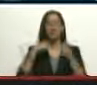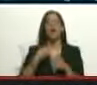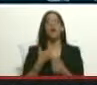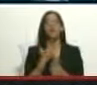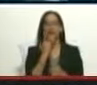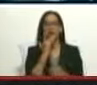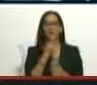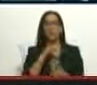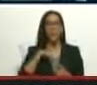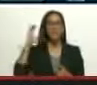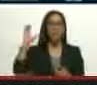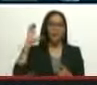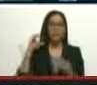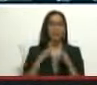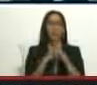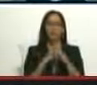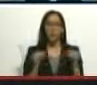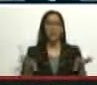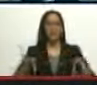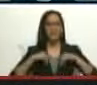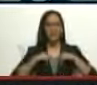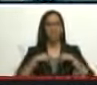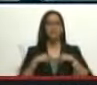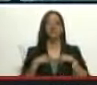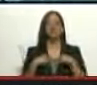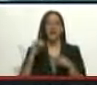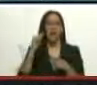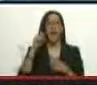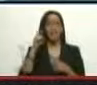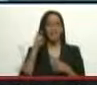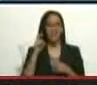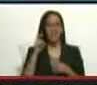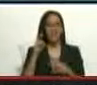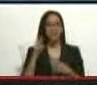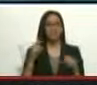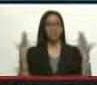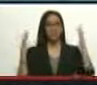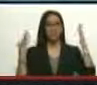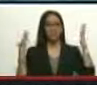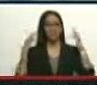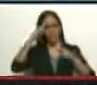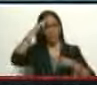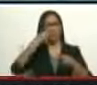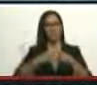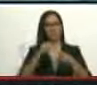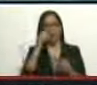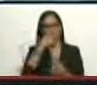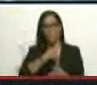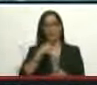de nuestra patria. Todo el reconocimiento a Alex Saad Moran, hombre de esta